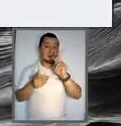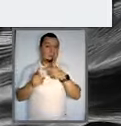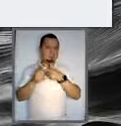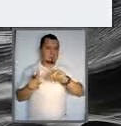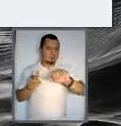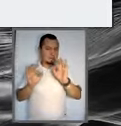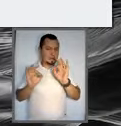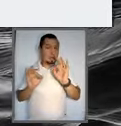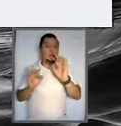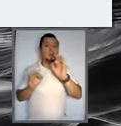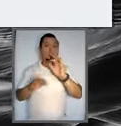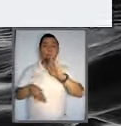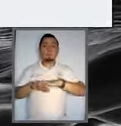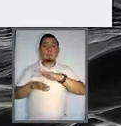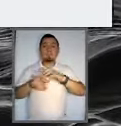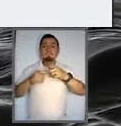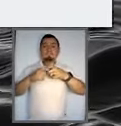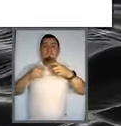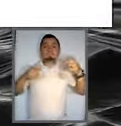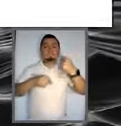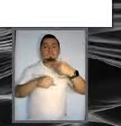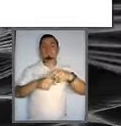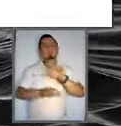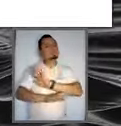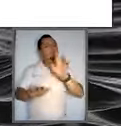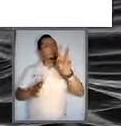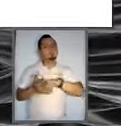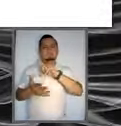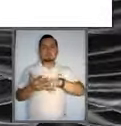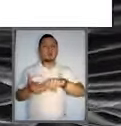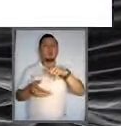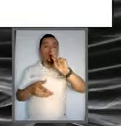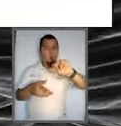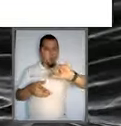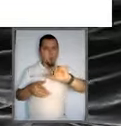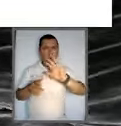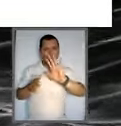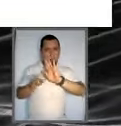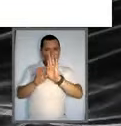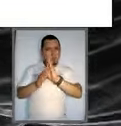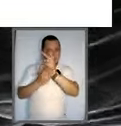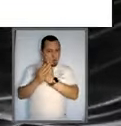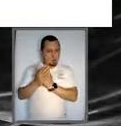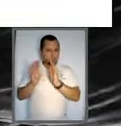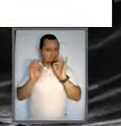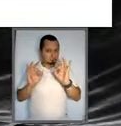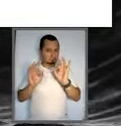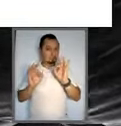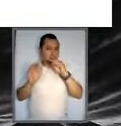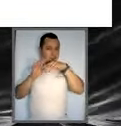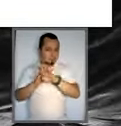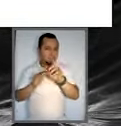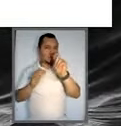seguimos. En la siguiente diapositiva pueden ver este esquema a través de un diagrama muy sencillo, que son las fechas